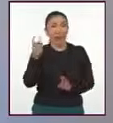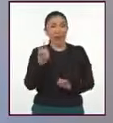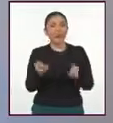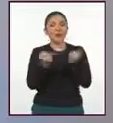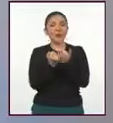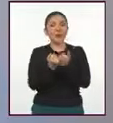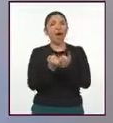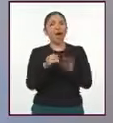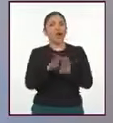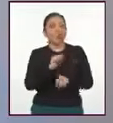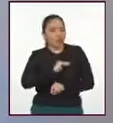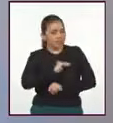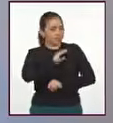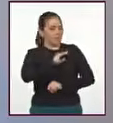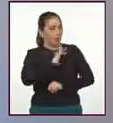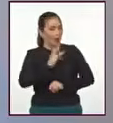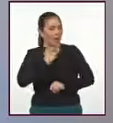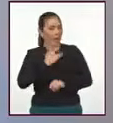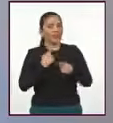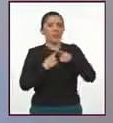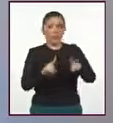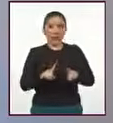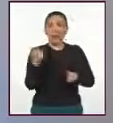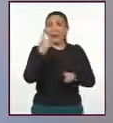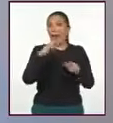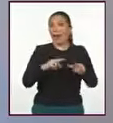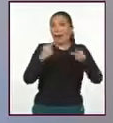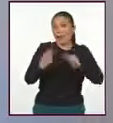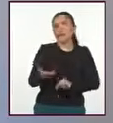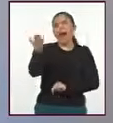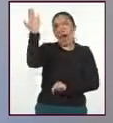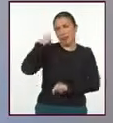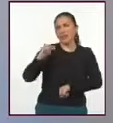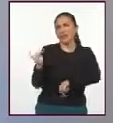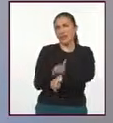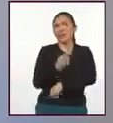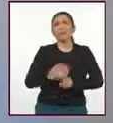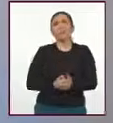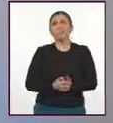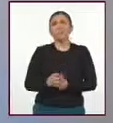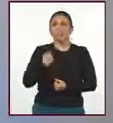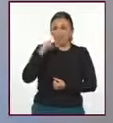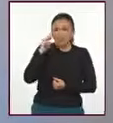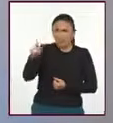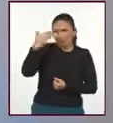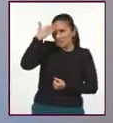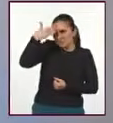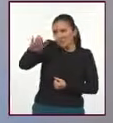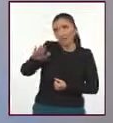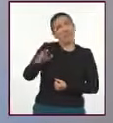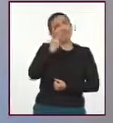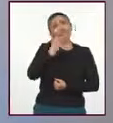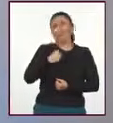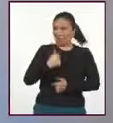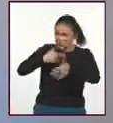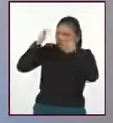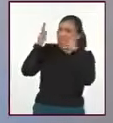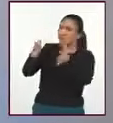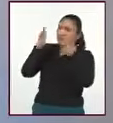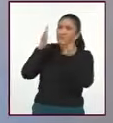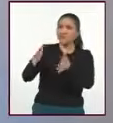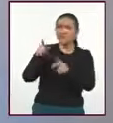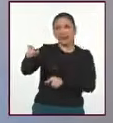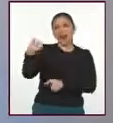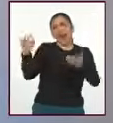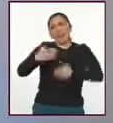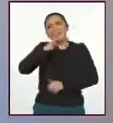diferencia. Contrario a algo que pues se llegaba a hacer mucho tiempo antes, que era pues lo veo medio raro, pues hay que regañarlo, hay que llamarle la atención porque pues